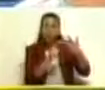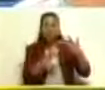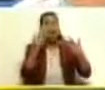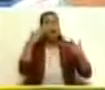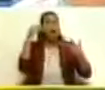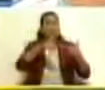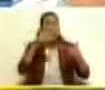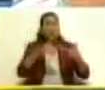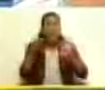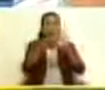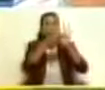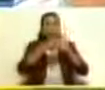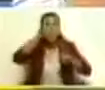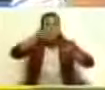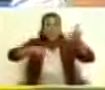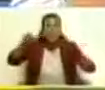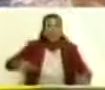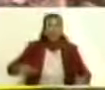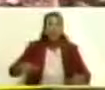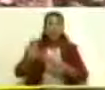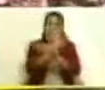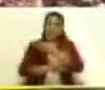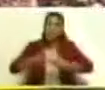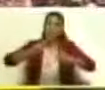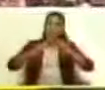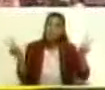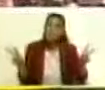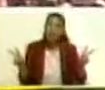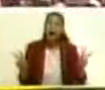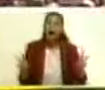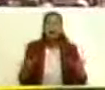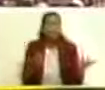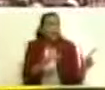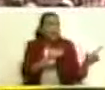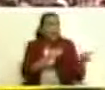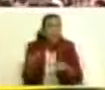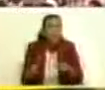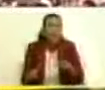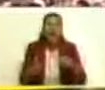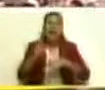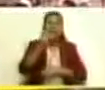referida a la unión territorial, seguridad y paz, se activaron